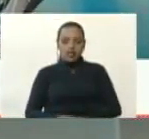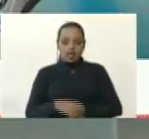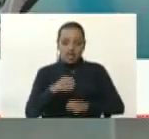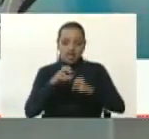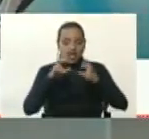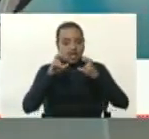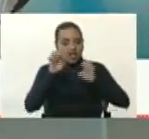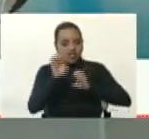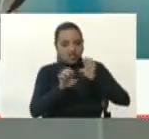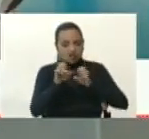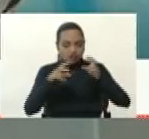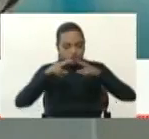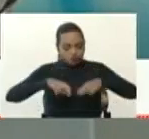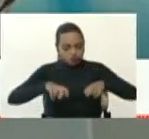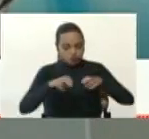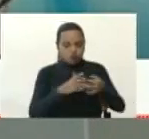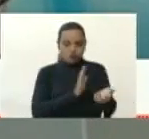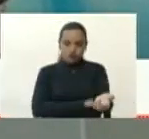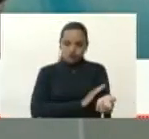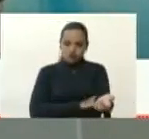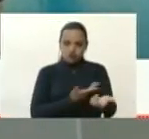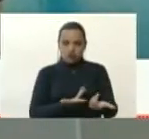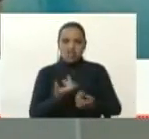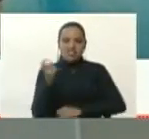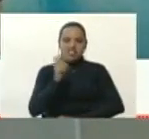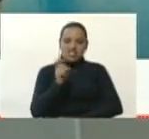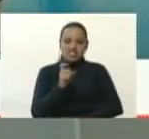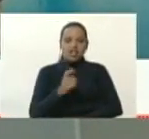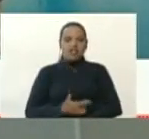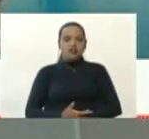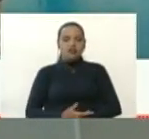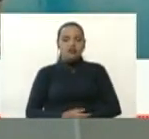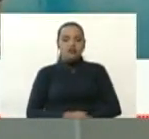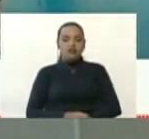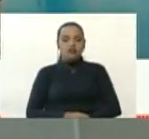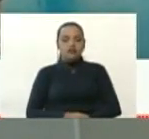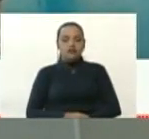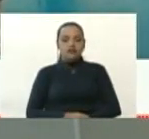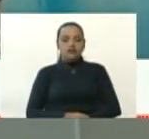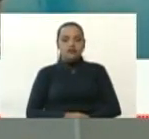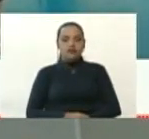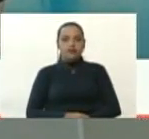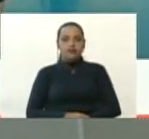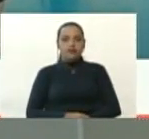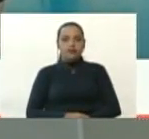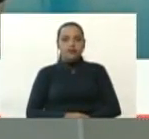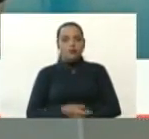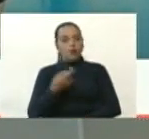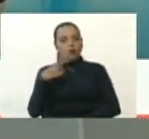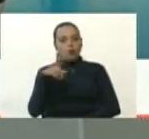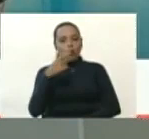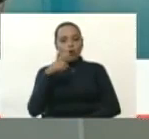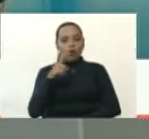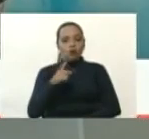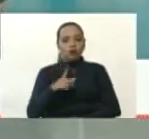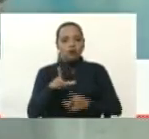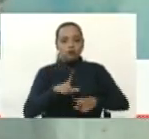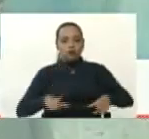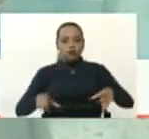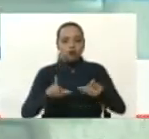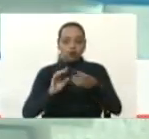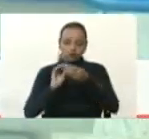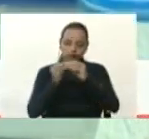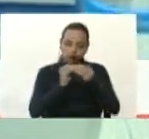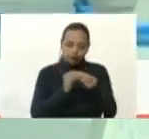bilirrubina como tal, equipos necesarios para acá. Tenemos otras áreas, como son las áreas donde